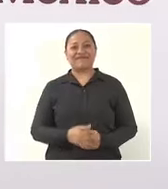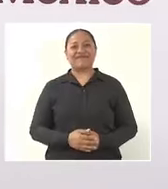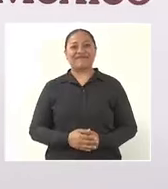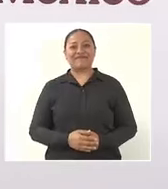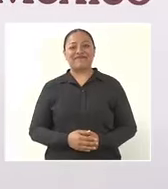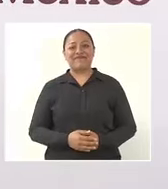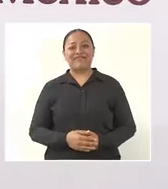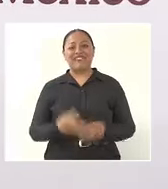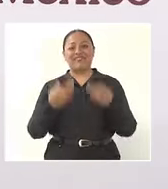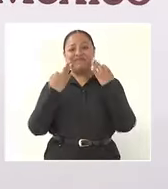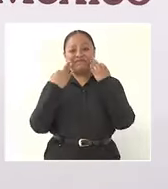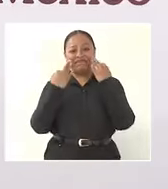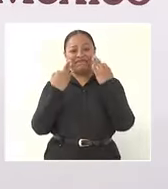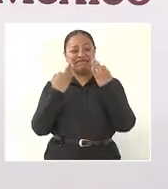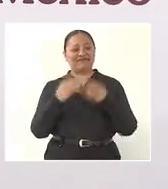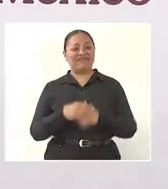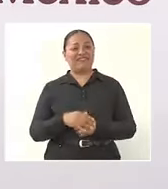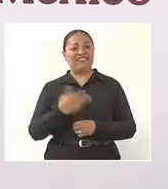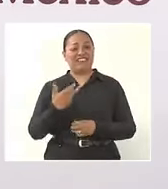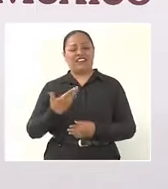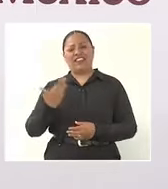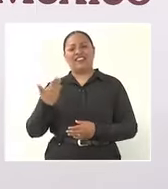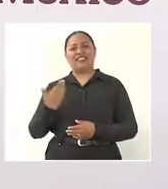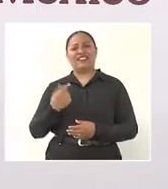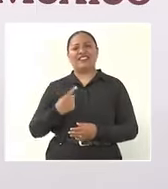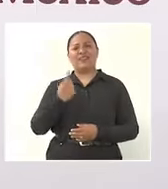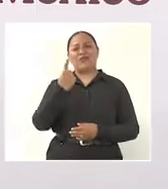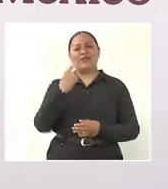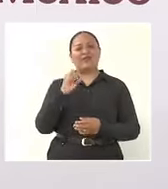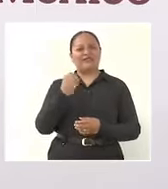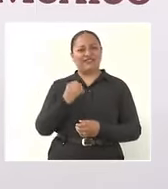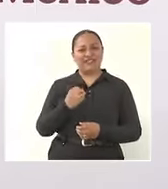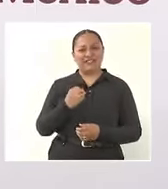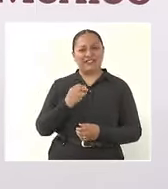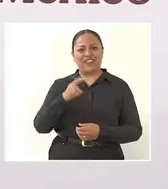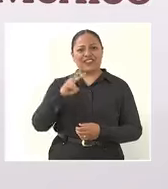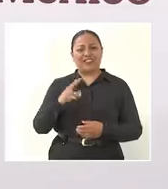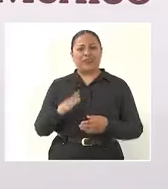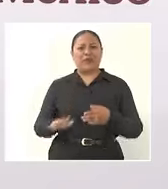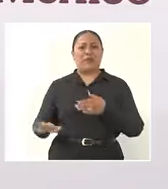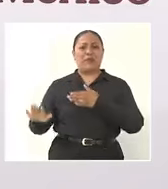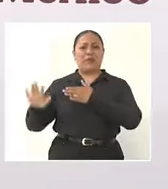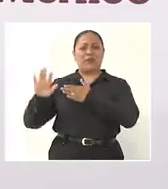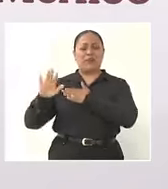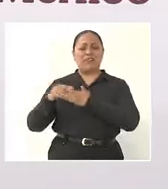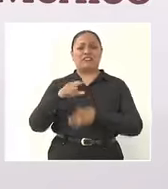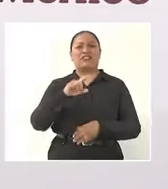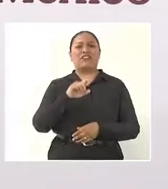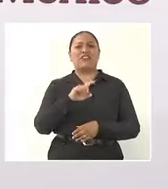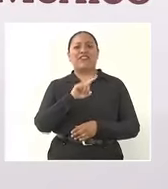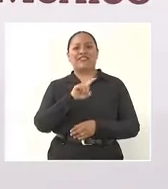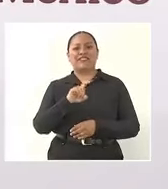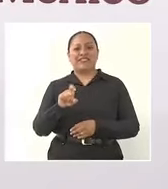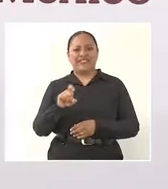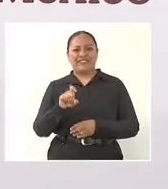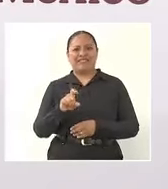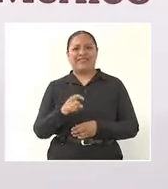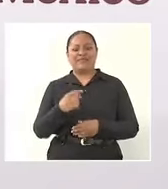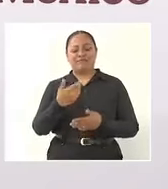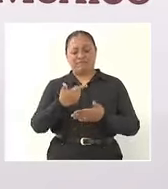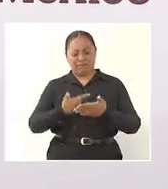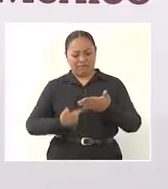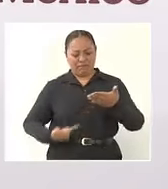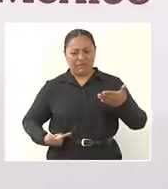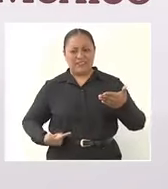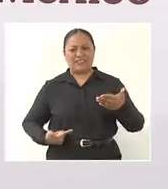Fíjense que ella ese día dio cuenta de los 100 compromisos que van a guiar su proyecto transformador. Y uno